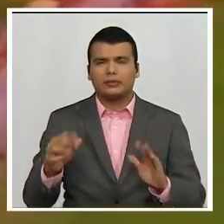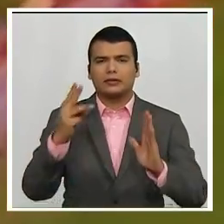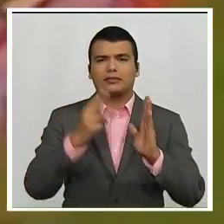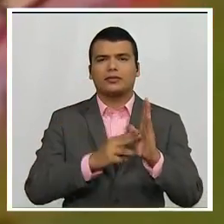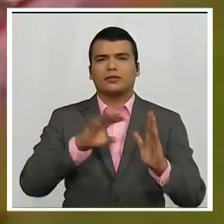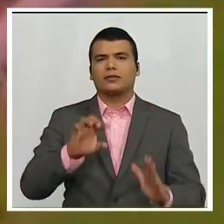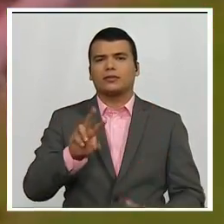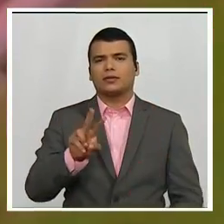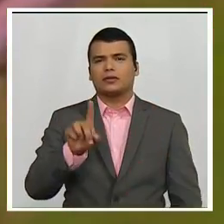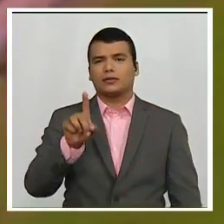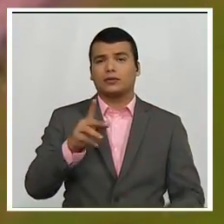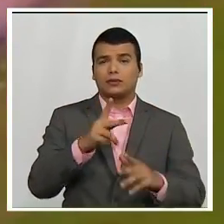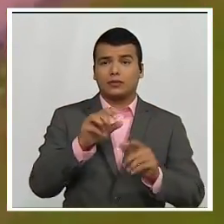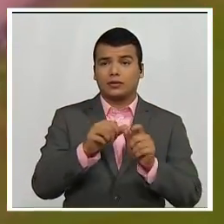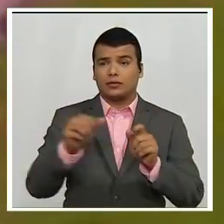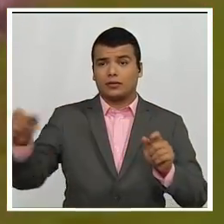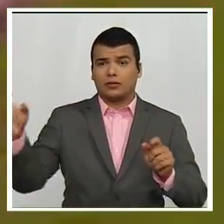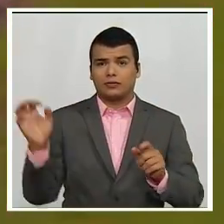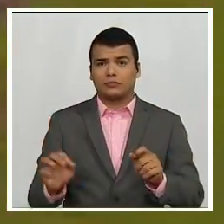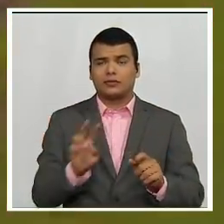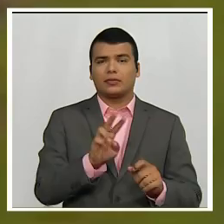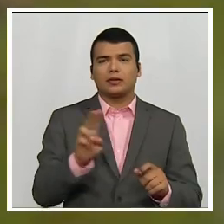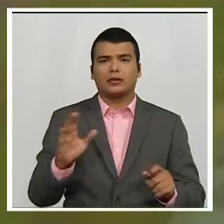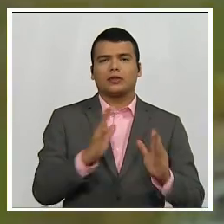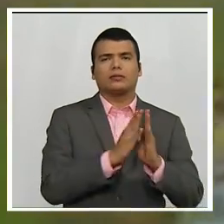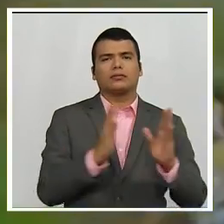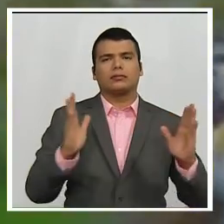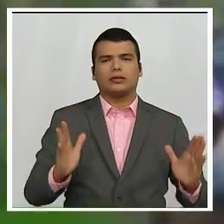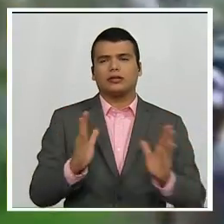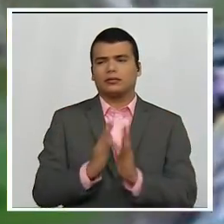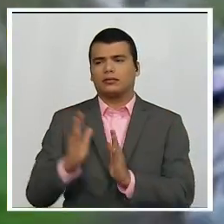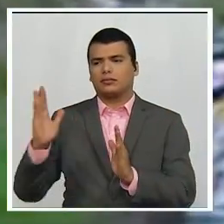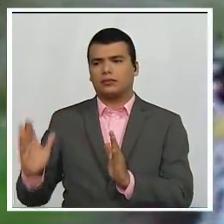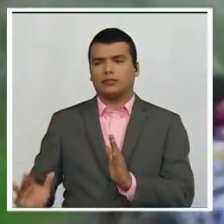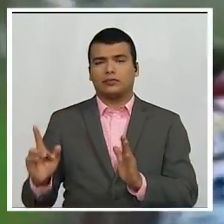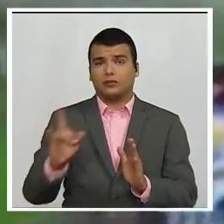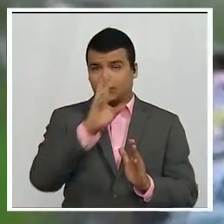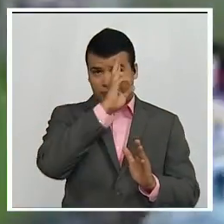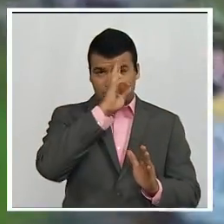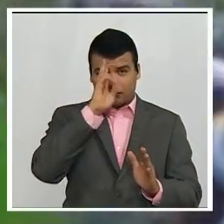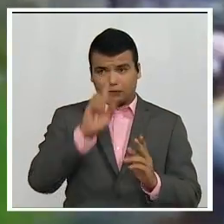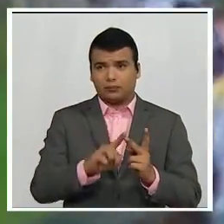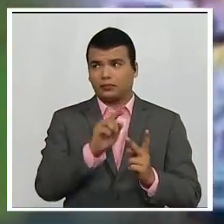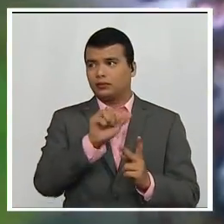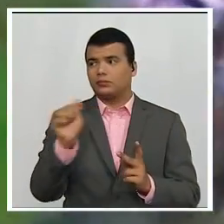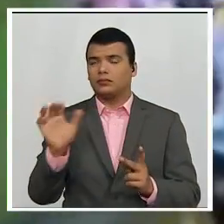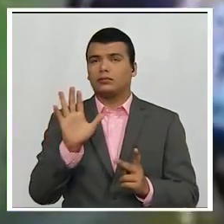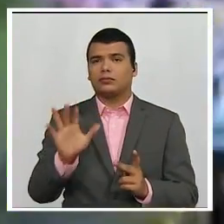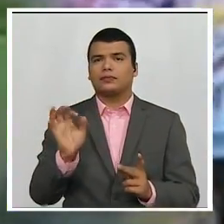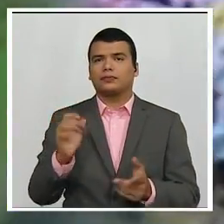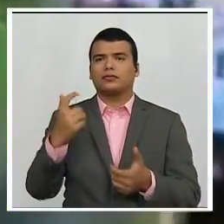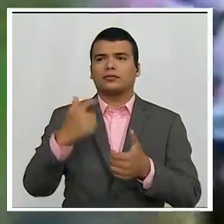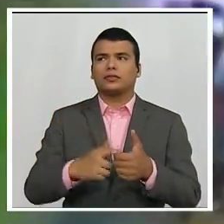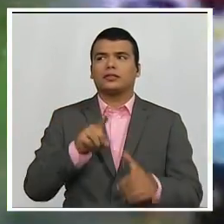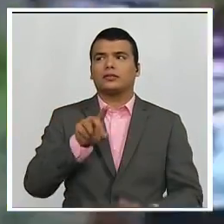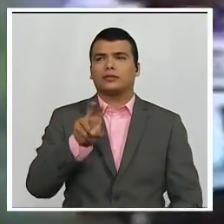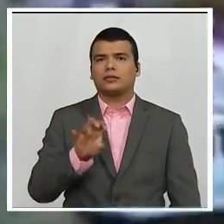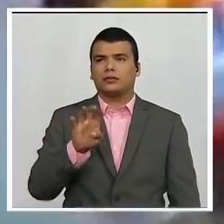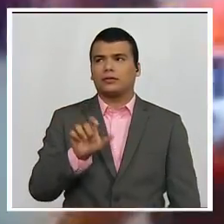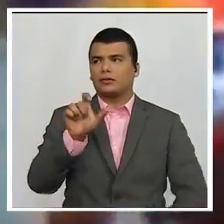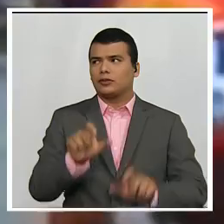921 kilómetros con 22 etapas entre bernie 2 y madrid participaron 179